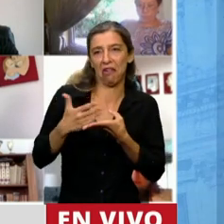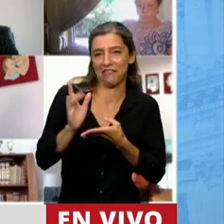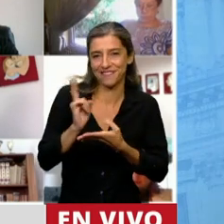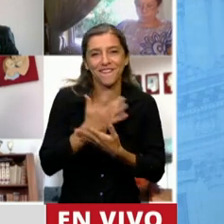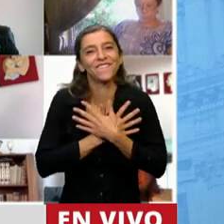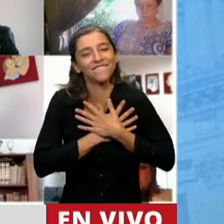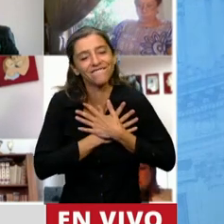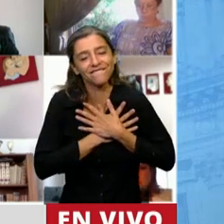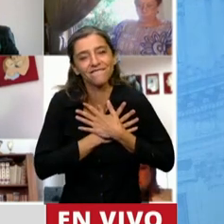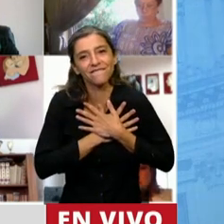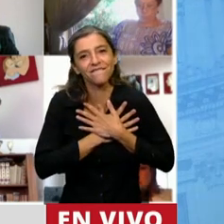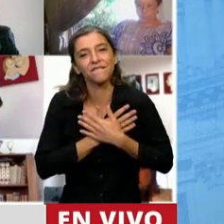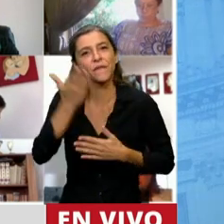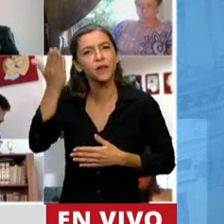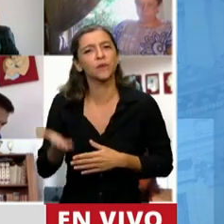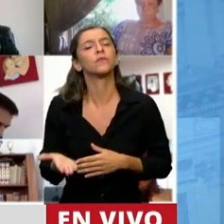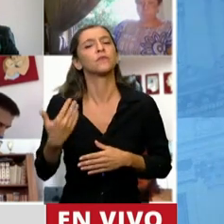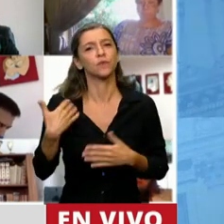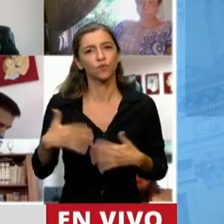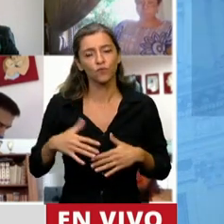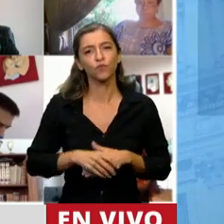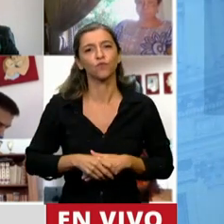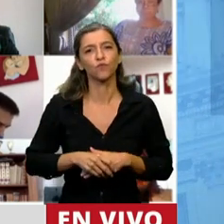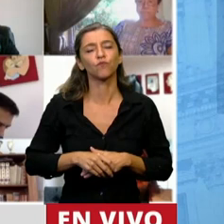pasó con honor por todos los cargos que fue electo.